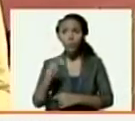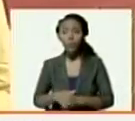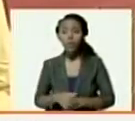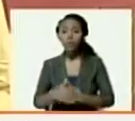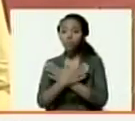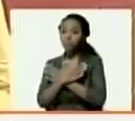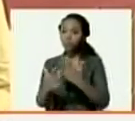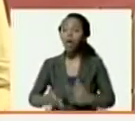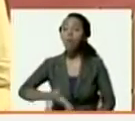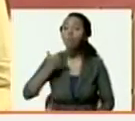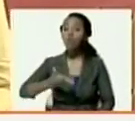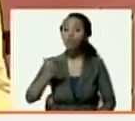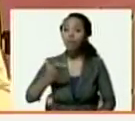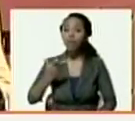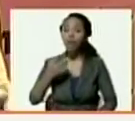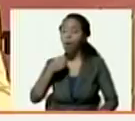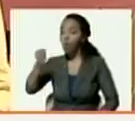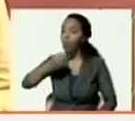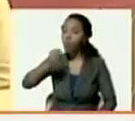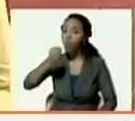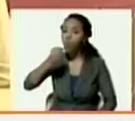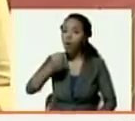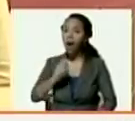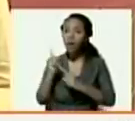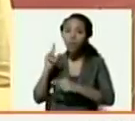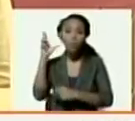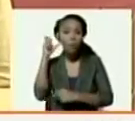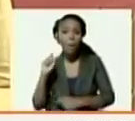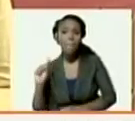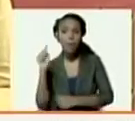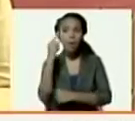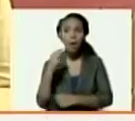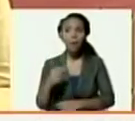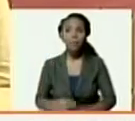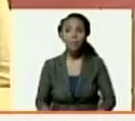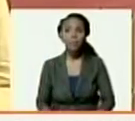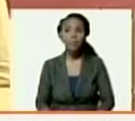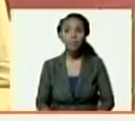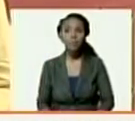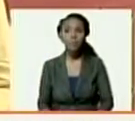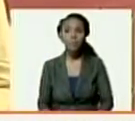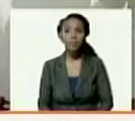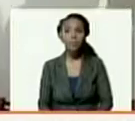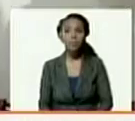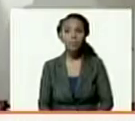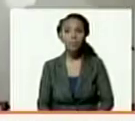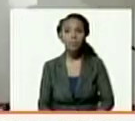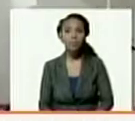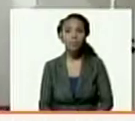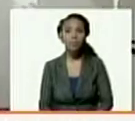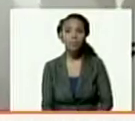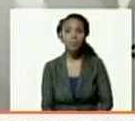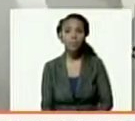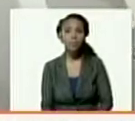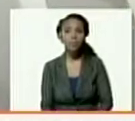ofrece una importante rueda de prensa. Para ello vamos a escuchar a su primer vicepresidente, Diosdado Cabello.